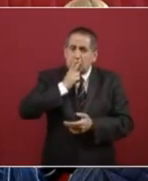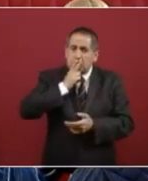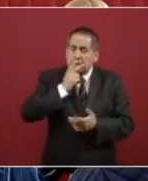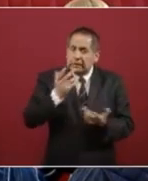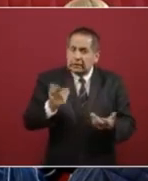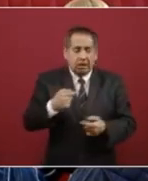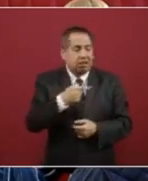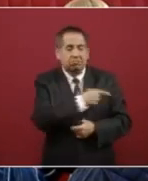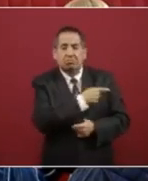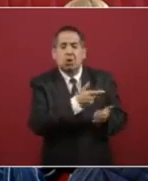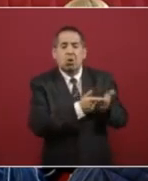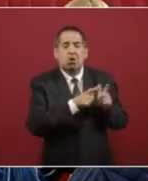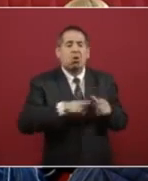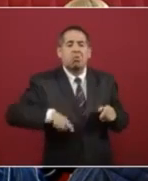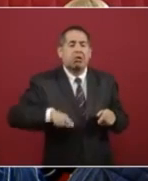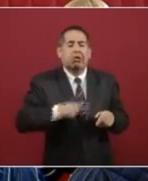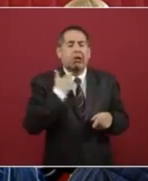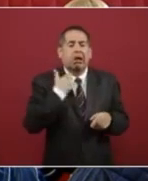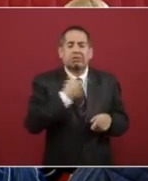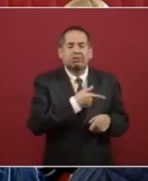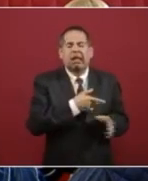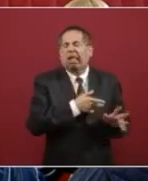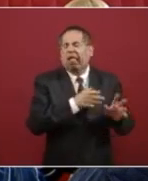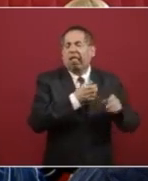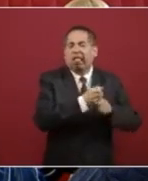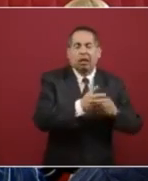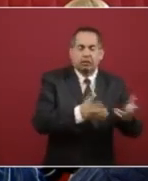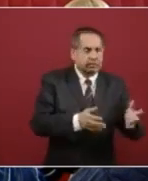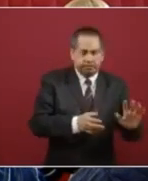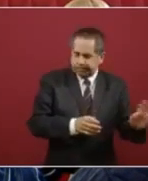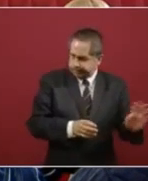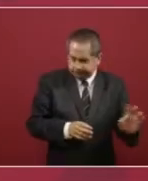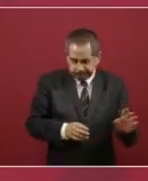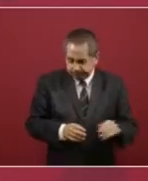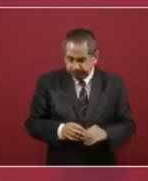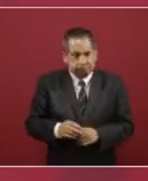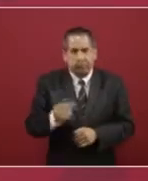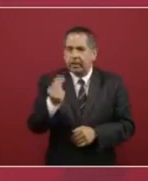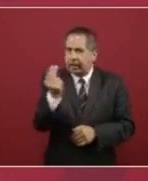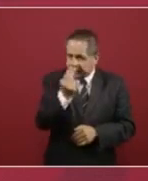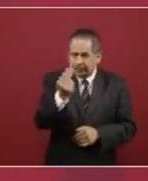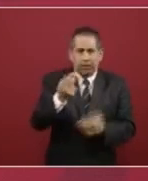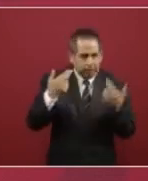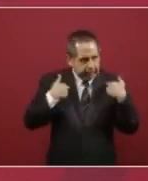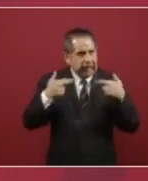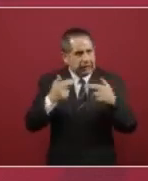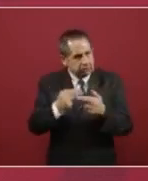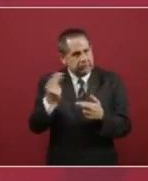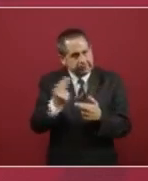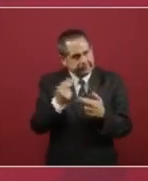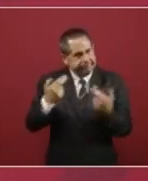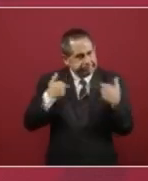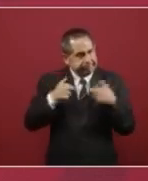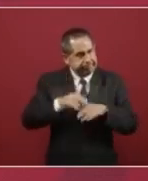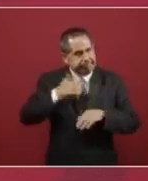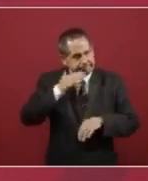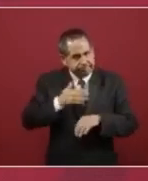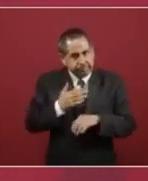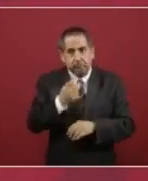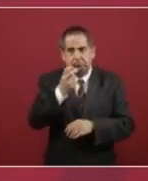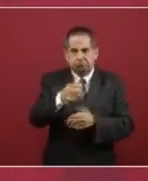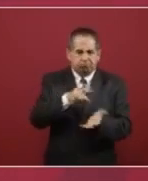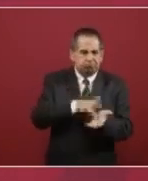Entonces, sí, necesitamos maestros y por eso se va a apoyar a